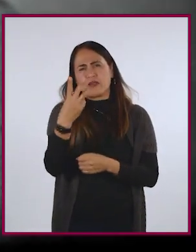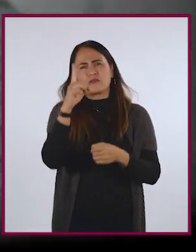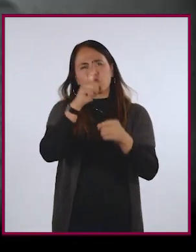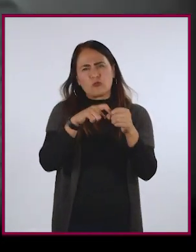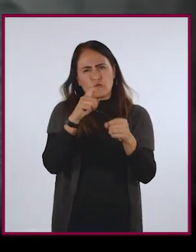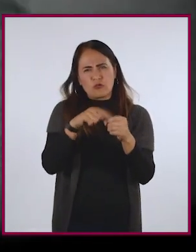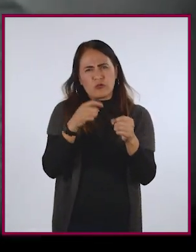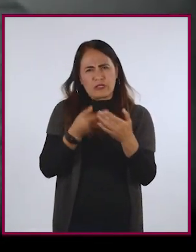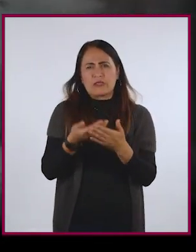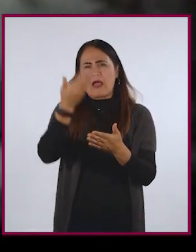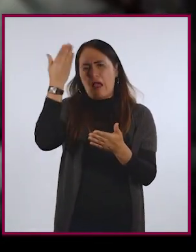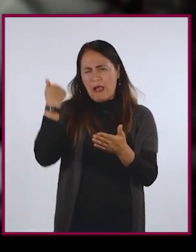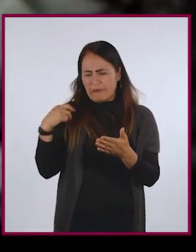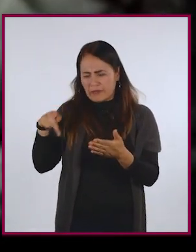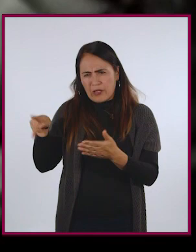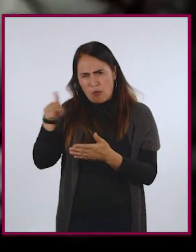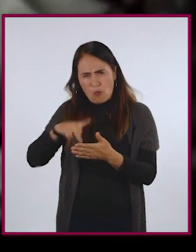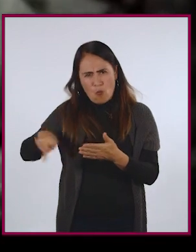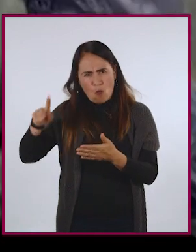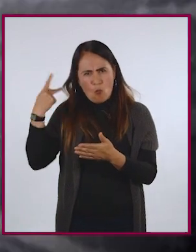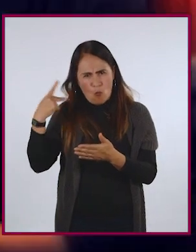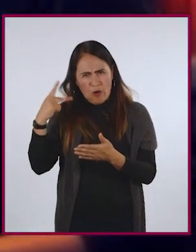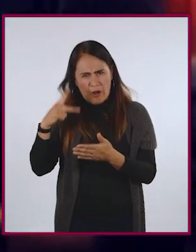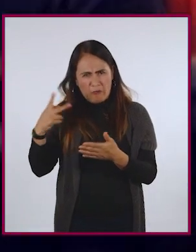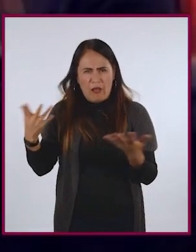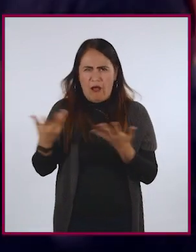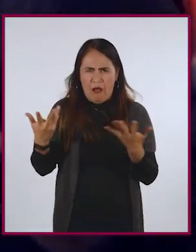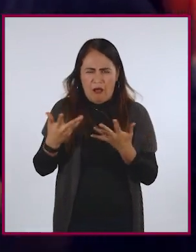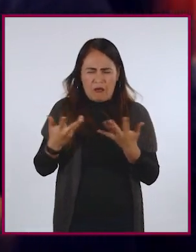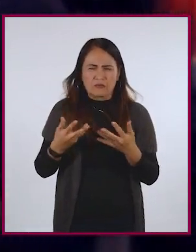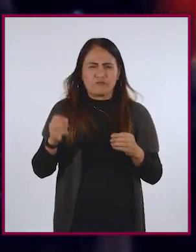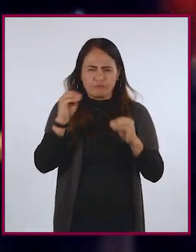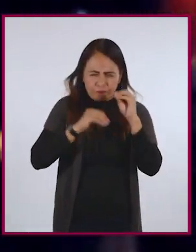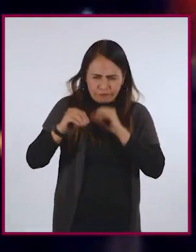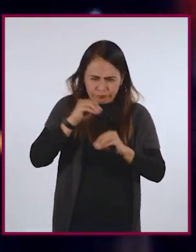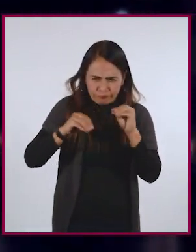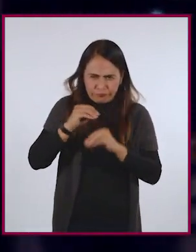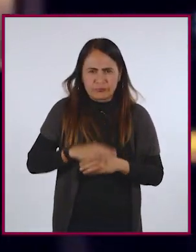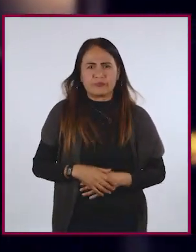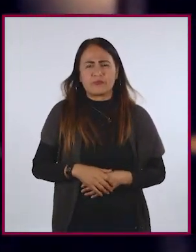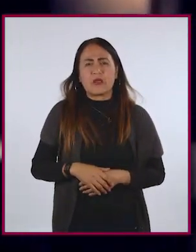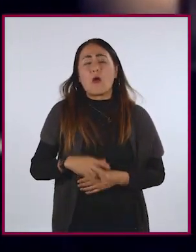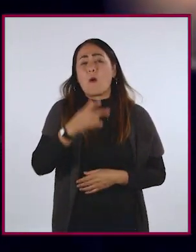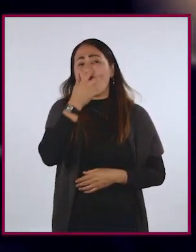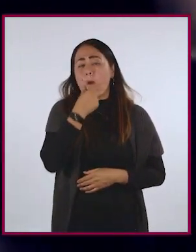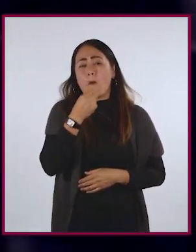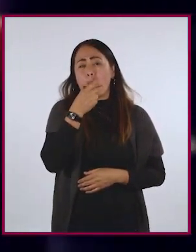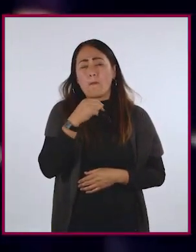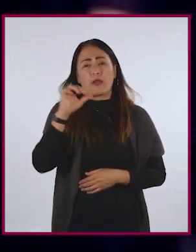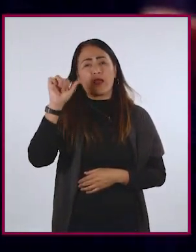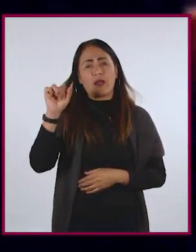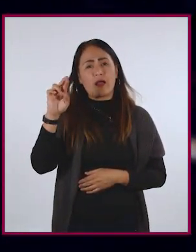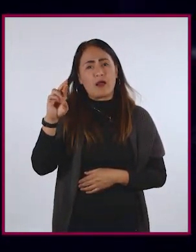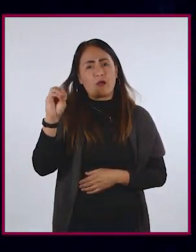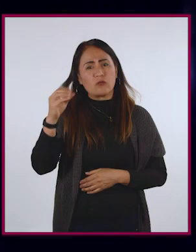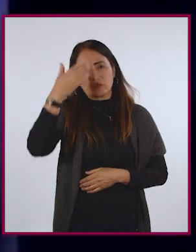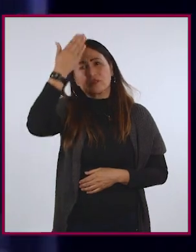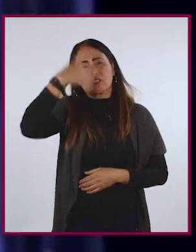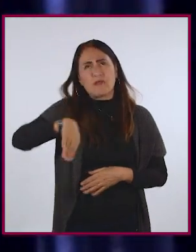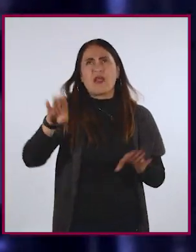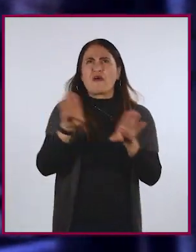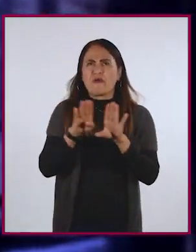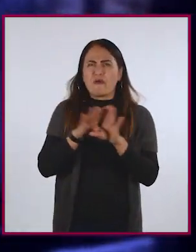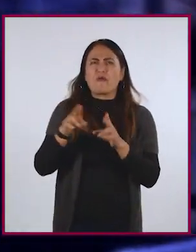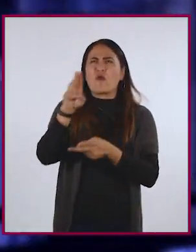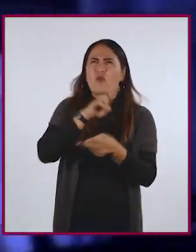había desarrollado en el Observatorio de Tonantzintla. Guillermo Haro sabía que la astronomía no solo gira en torno a la explicación